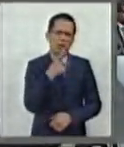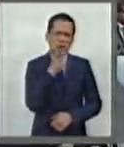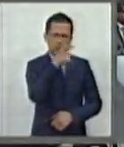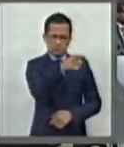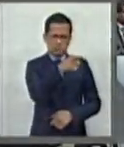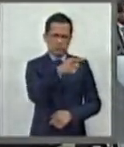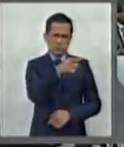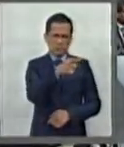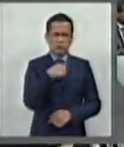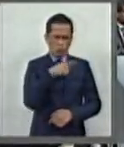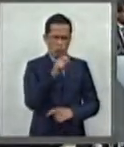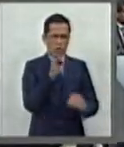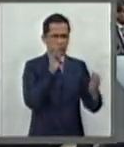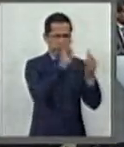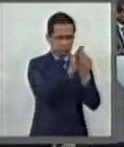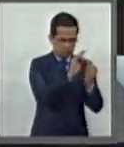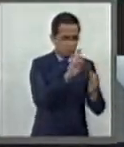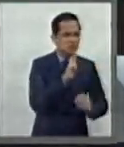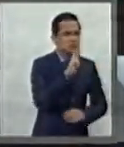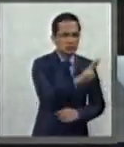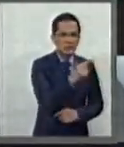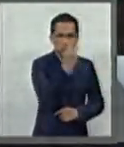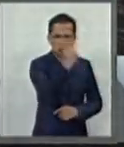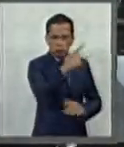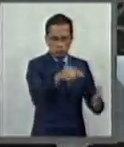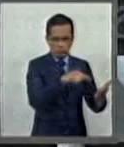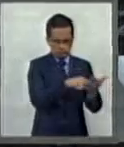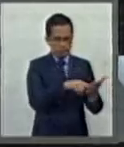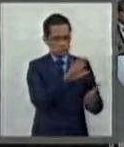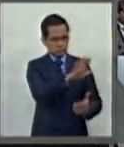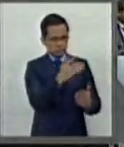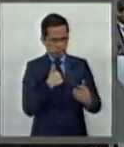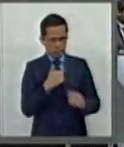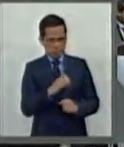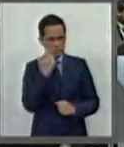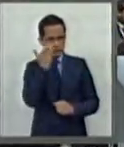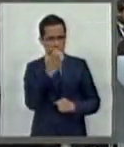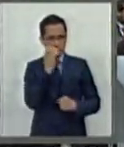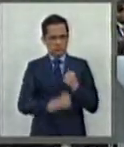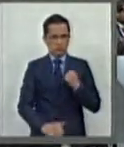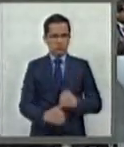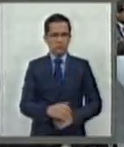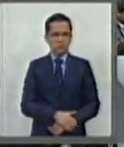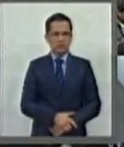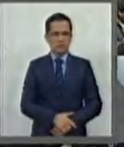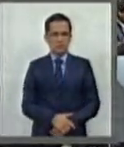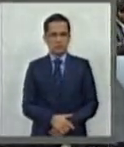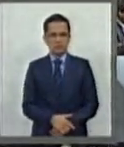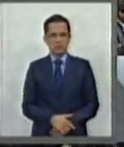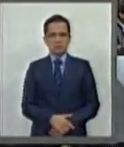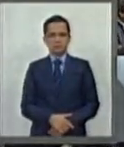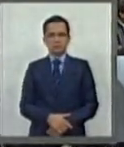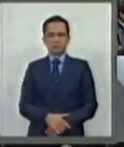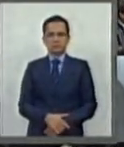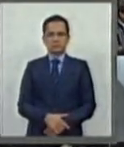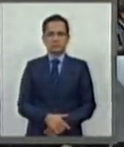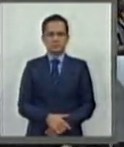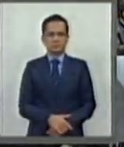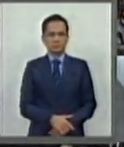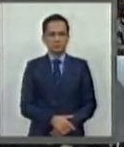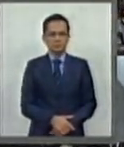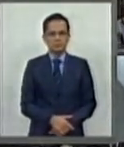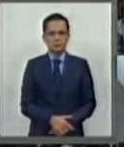acabar. Y de cara te la contesto ahí en tu curul. Ya ha negado